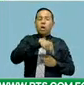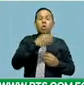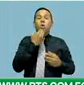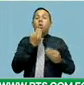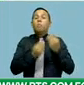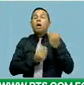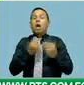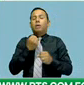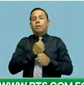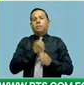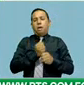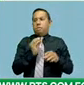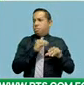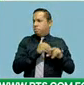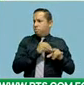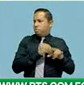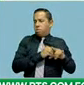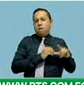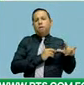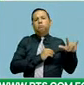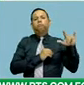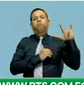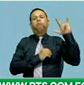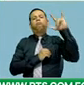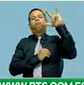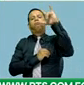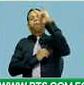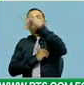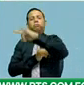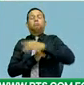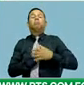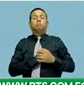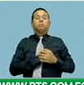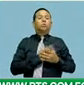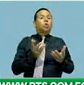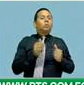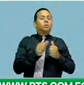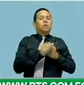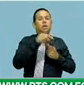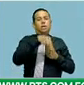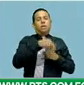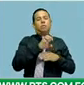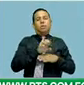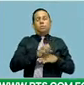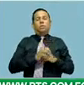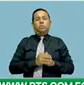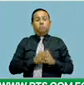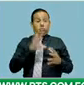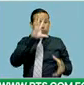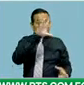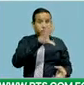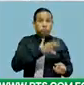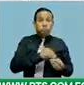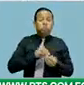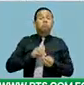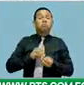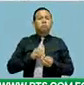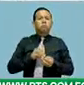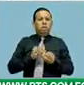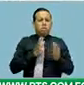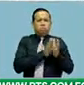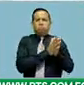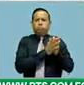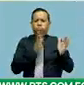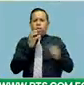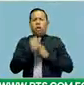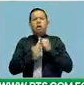aérea desde pistas clandestinas localizadas cerca de las costas del Ecuador. Con esta incautación, en lo que va del año, casi 12